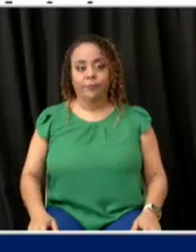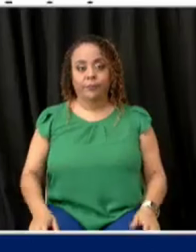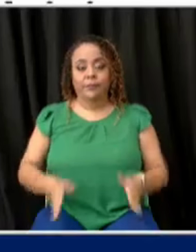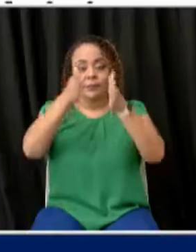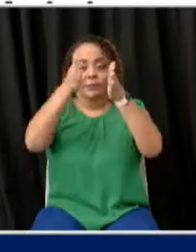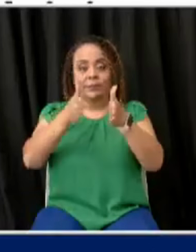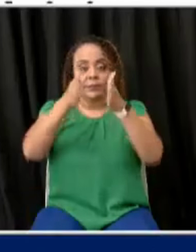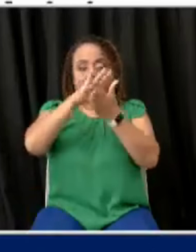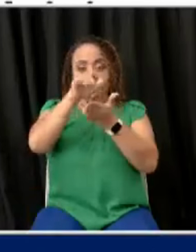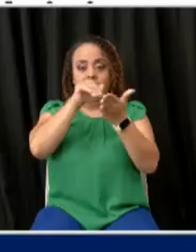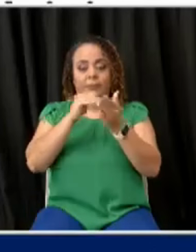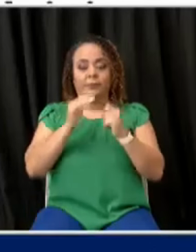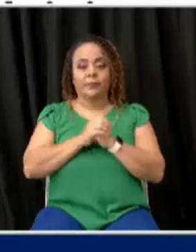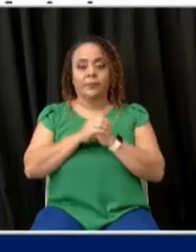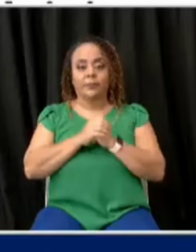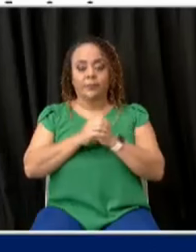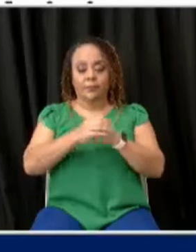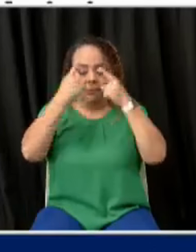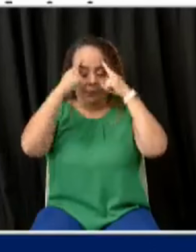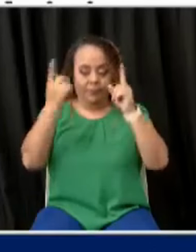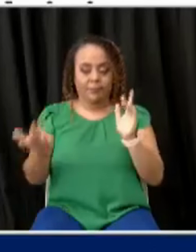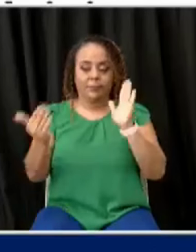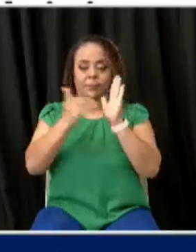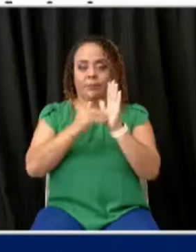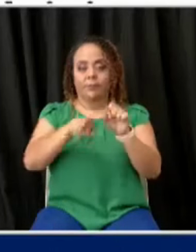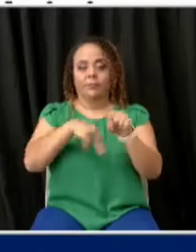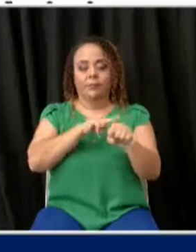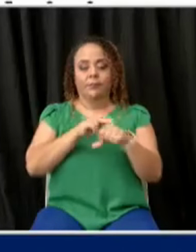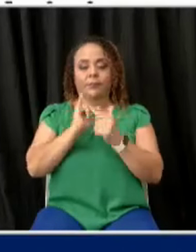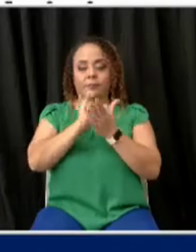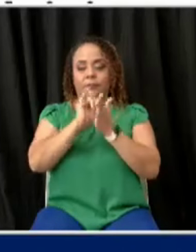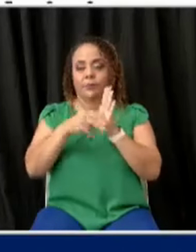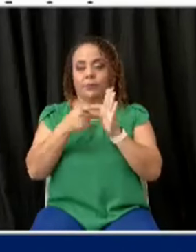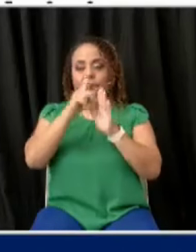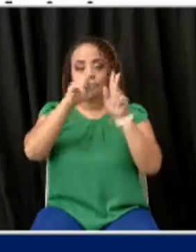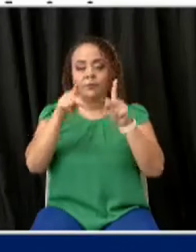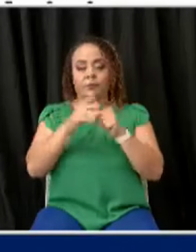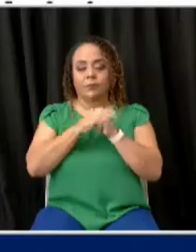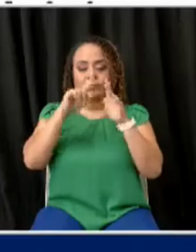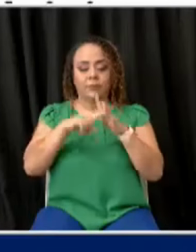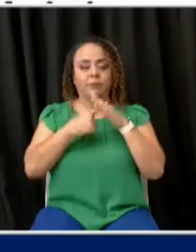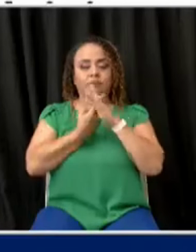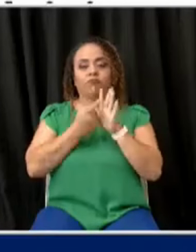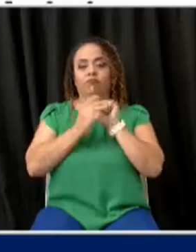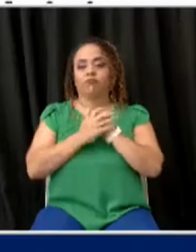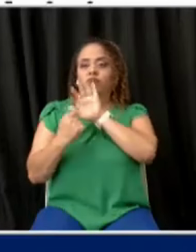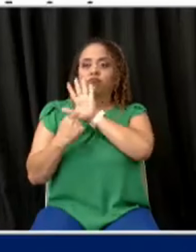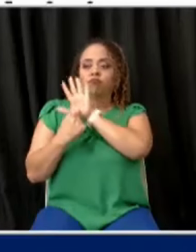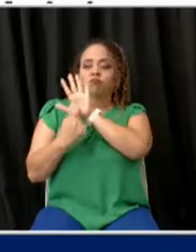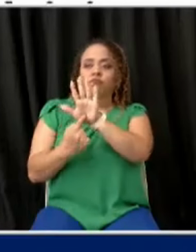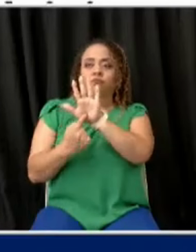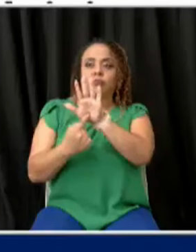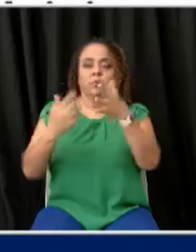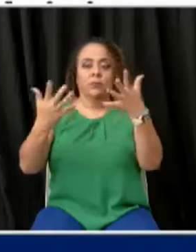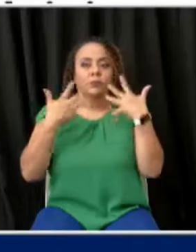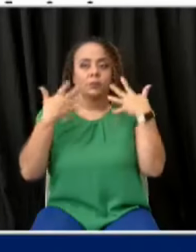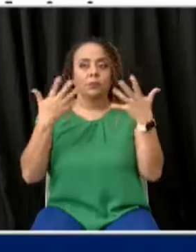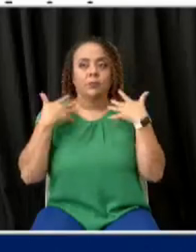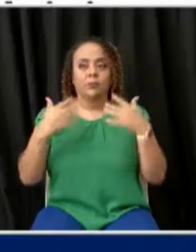centro, logra volver a la normalidad. O sea, una persona que empieza a exponerse a un